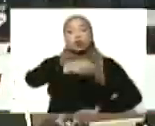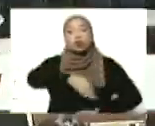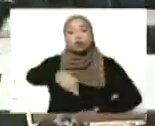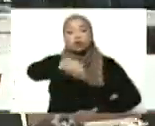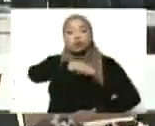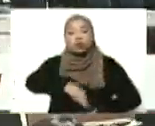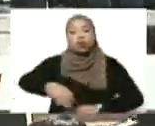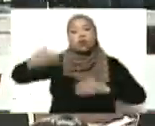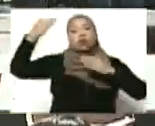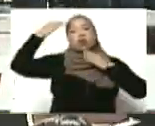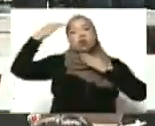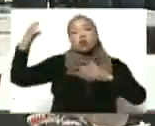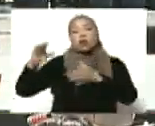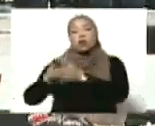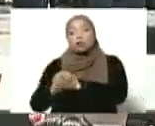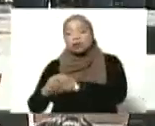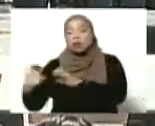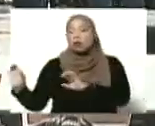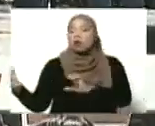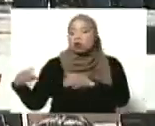saludo a mis hermanos de Podemos que están por acá,